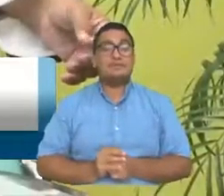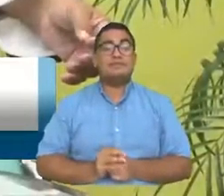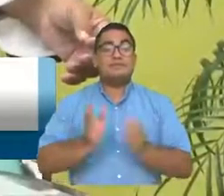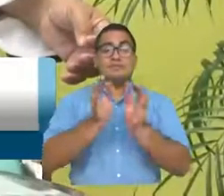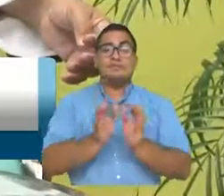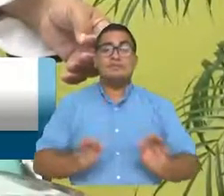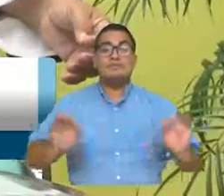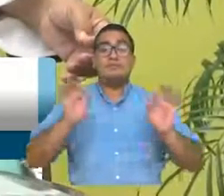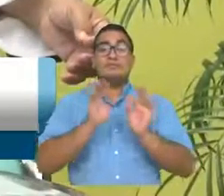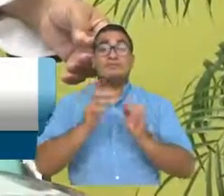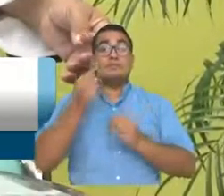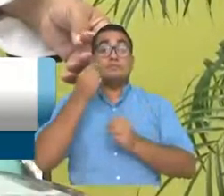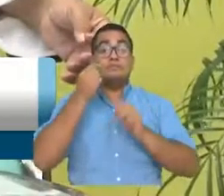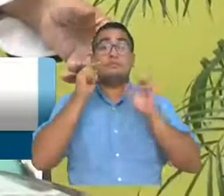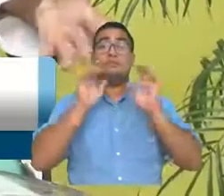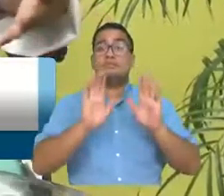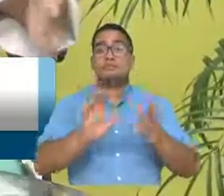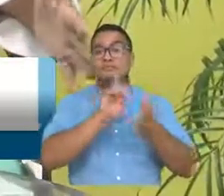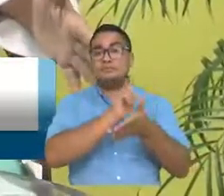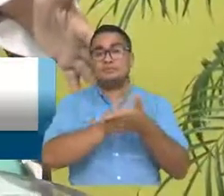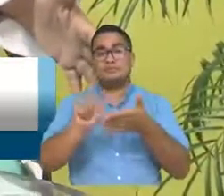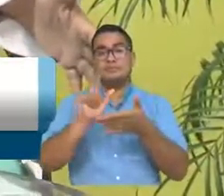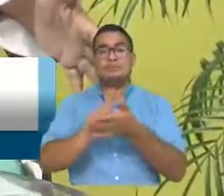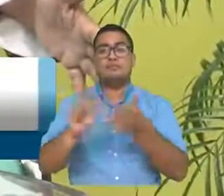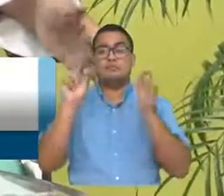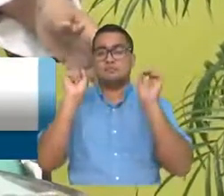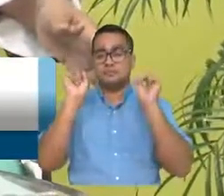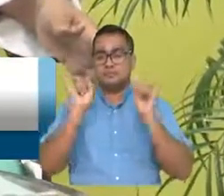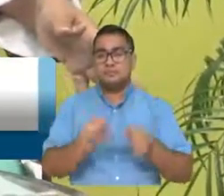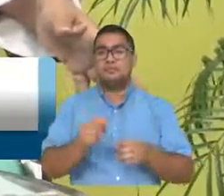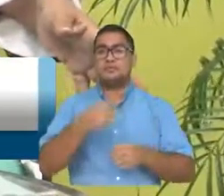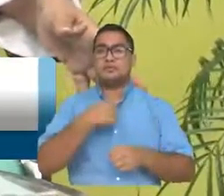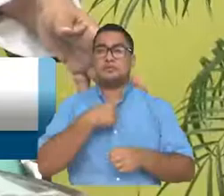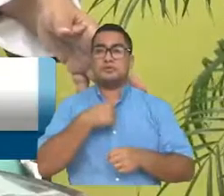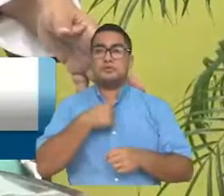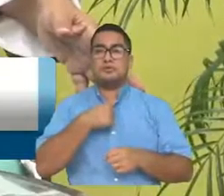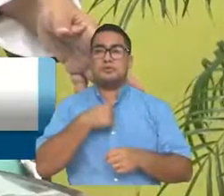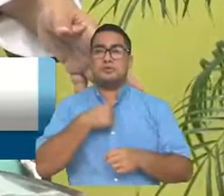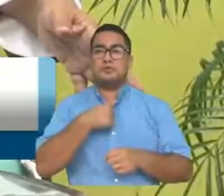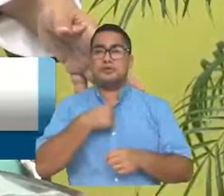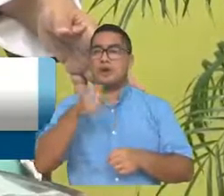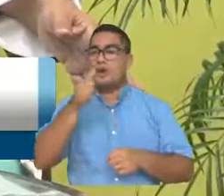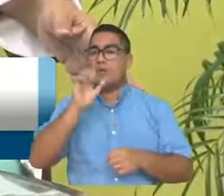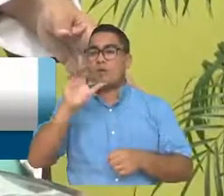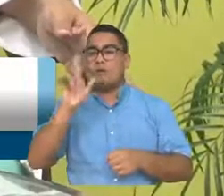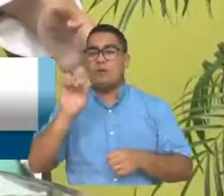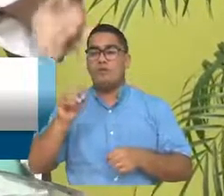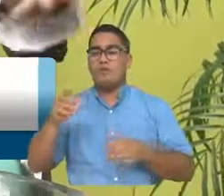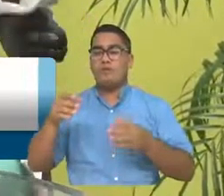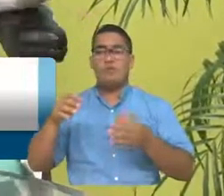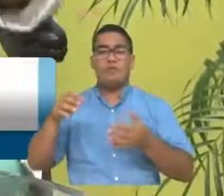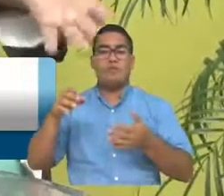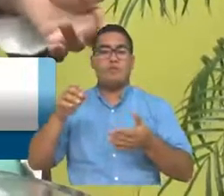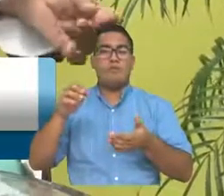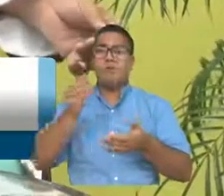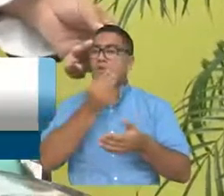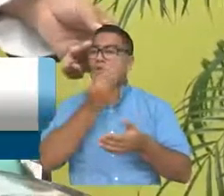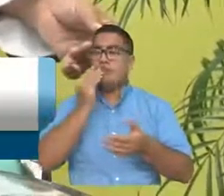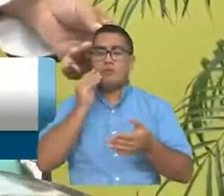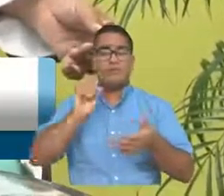casi siempre nosotros hacemos compras en el súper o hacemos compras en el mercado y no tenemos la costumbre